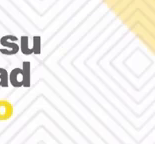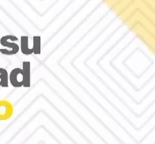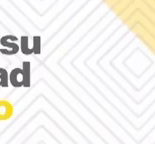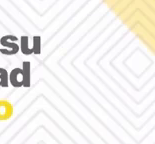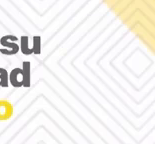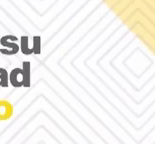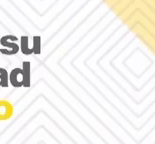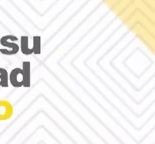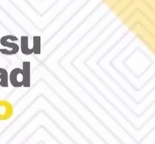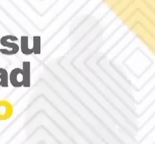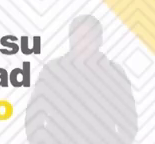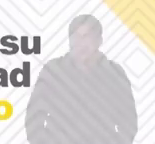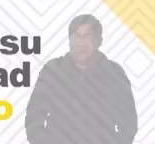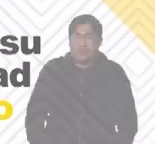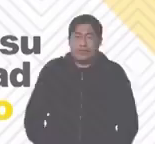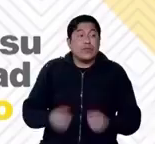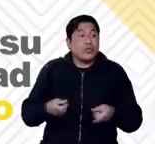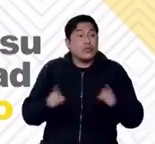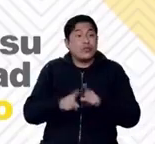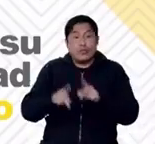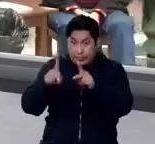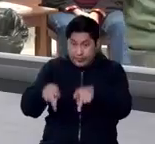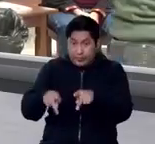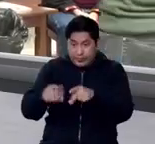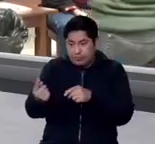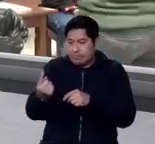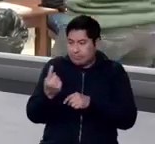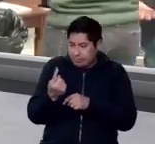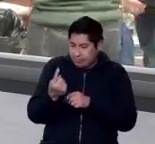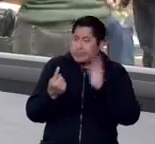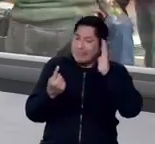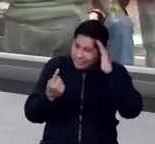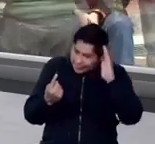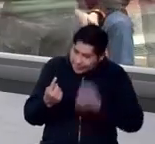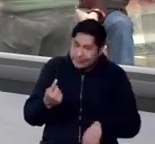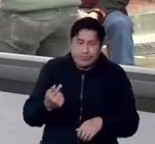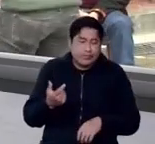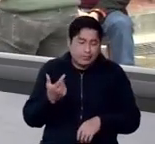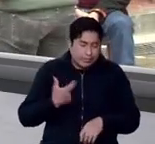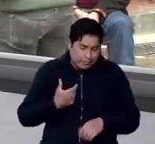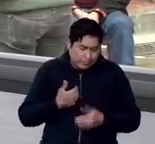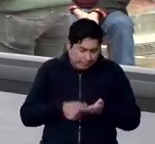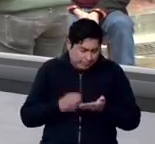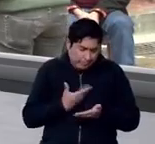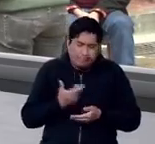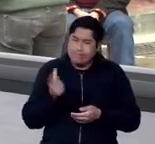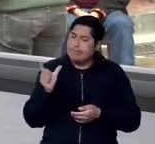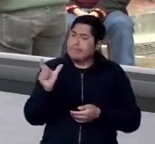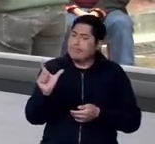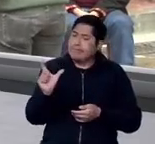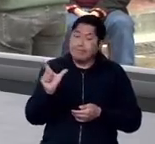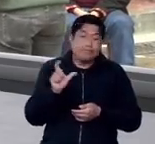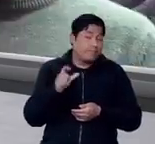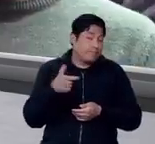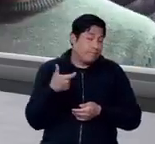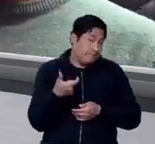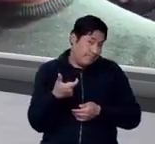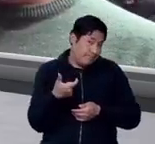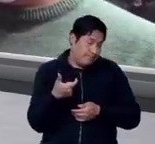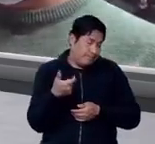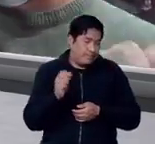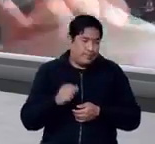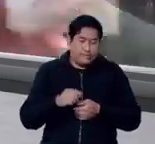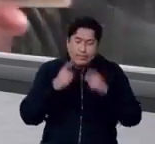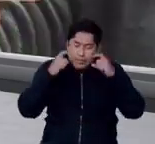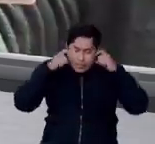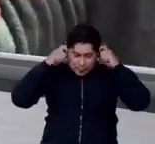es la opción B. Cuando el elector o la electora llega a la mesa de sufragio, mostrará su cédula de identidad